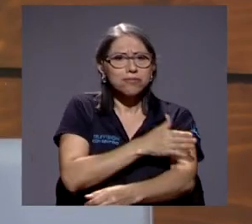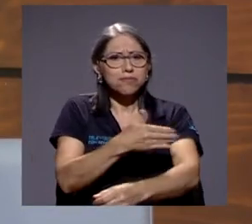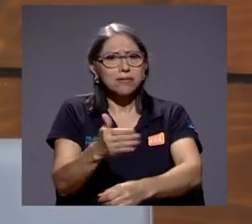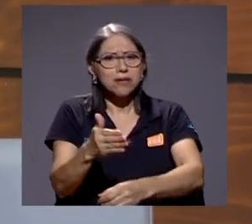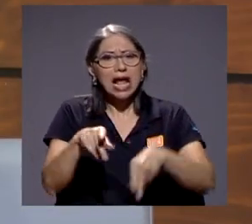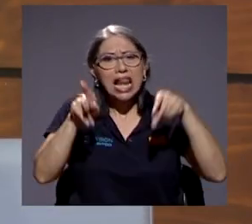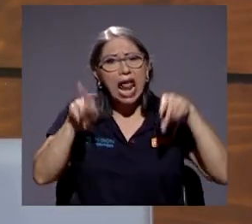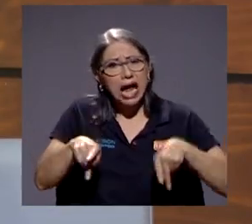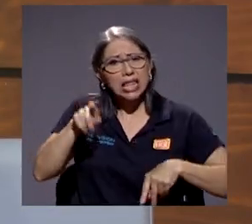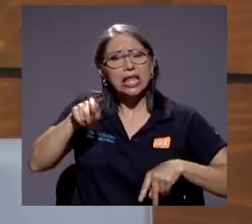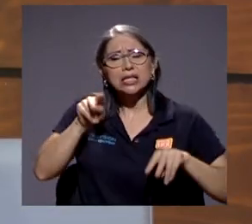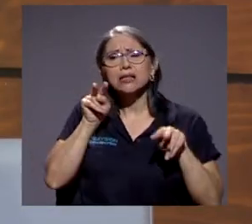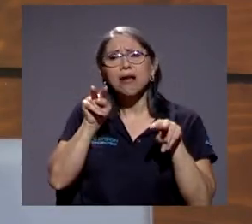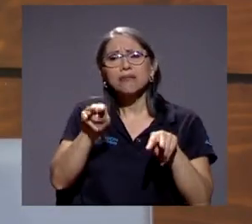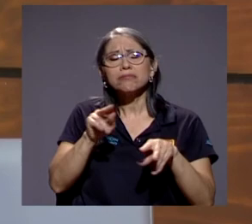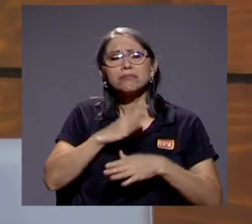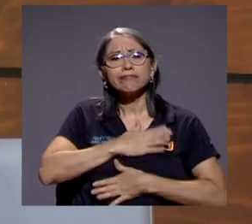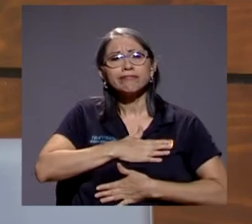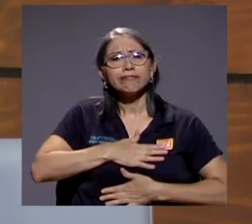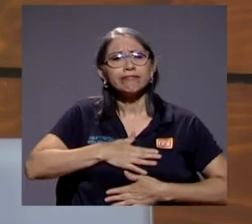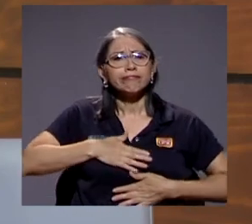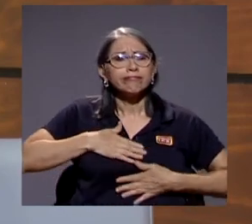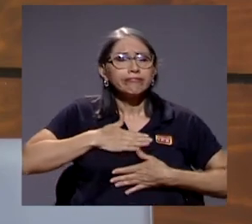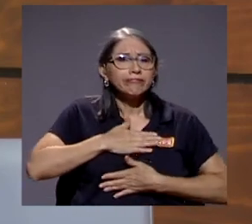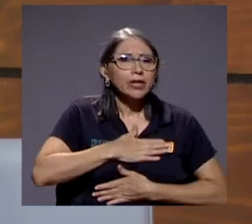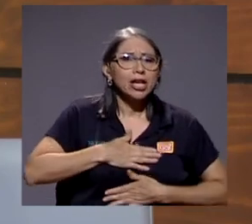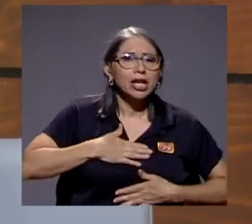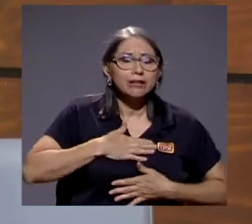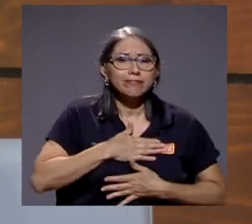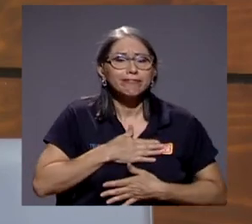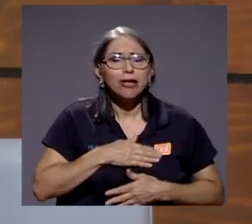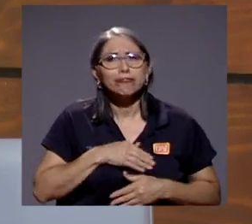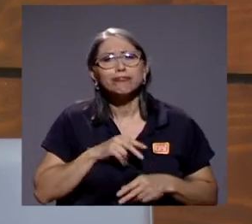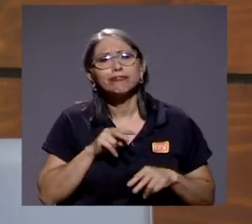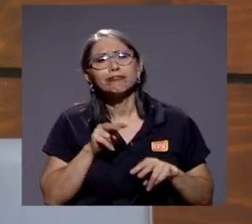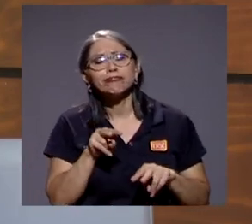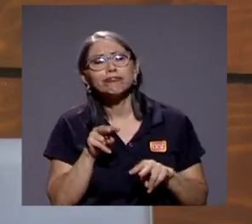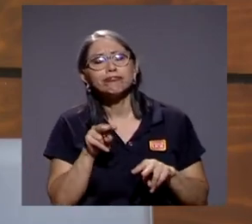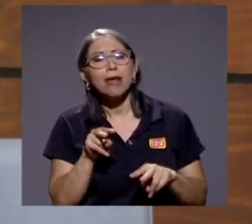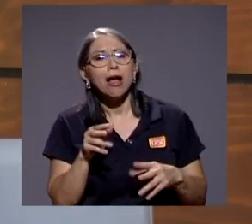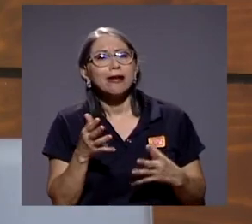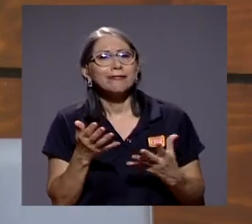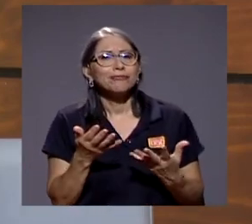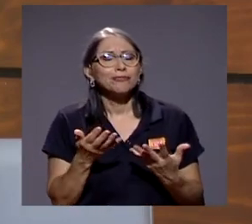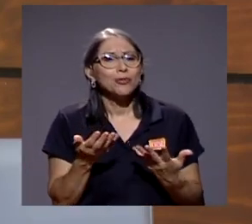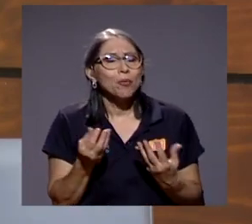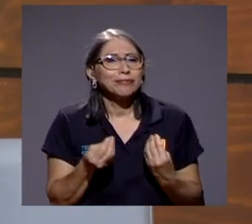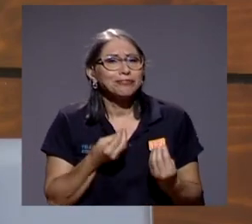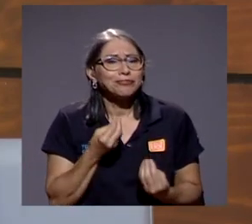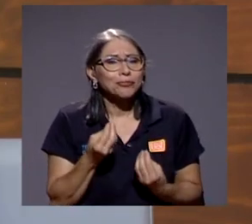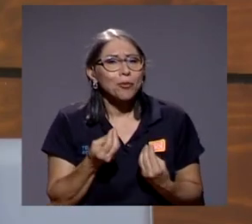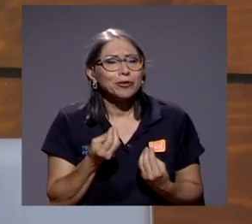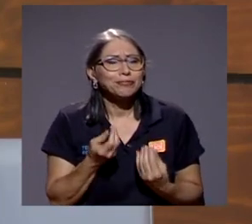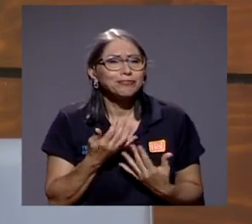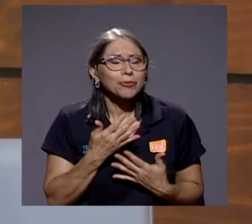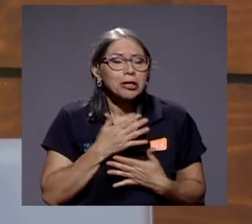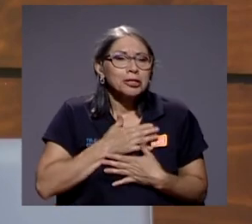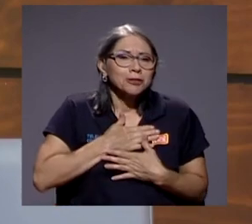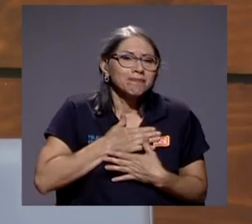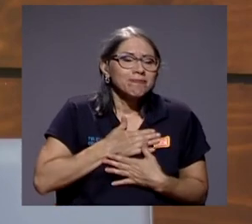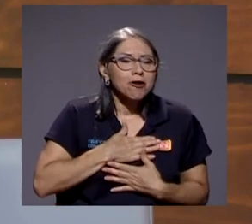espacios de esparcimiento de es un poco como de recreación